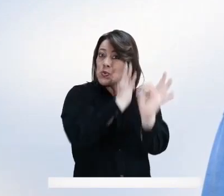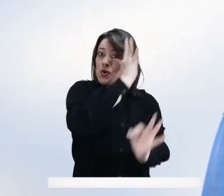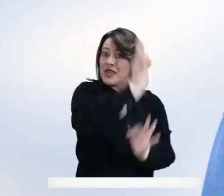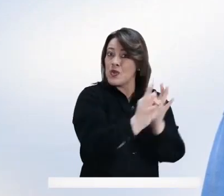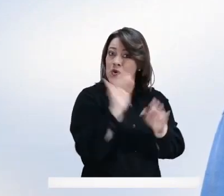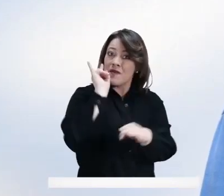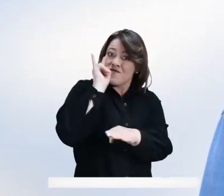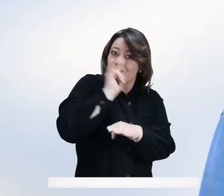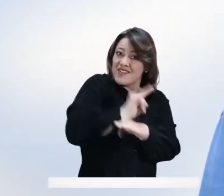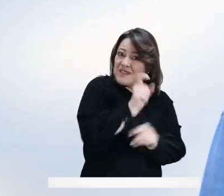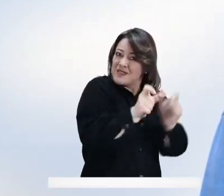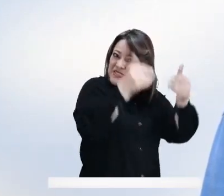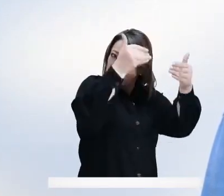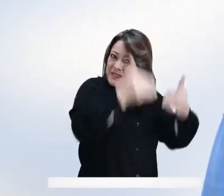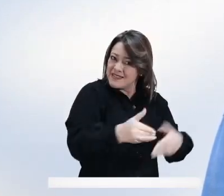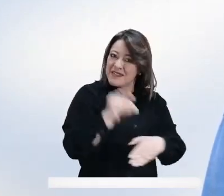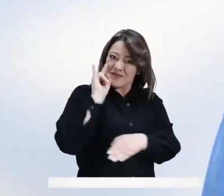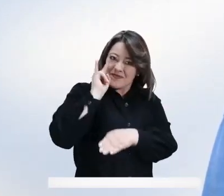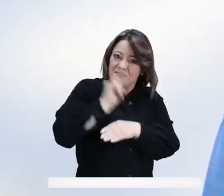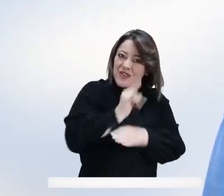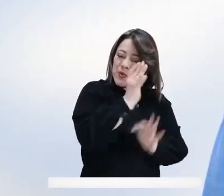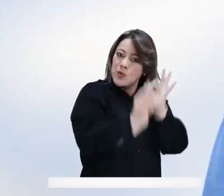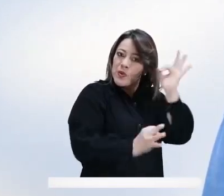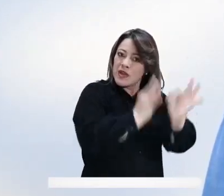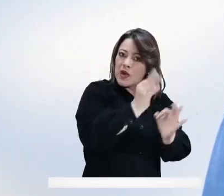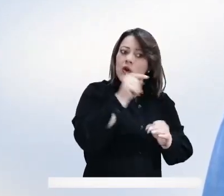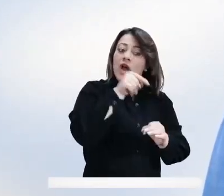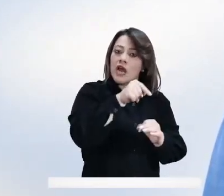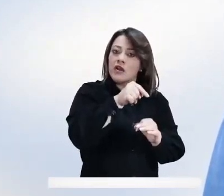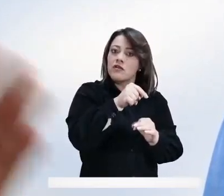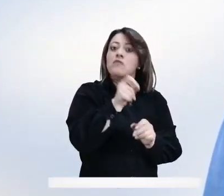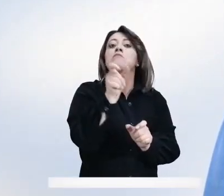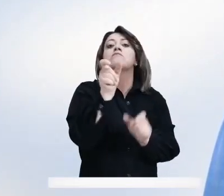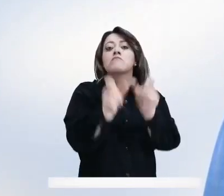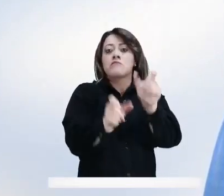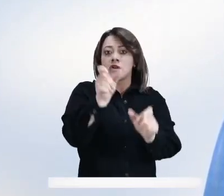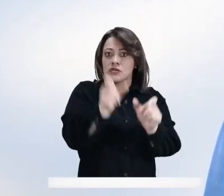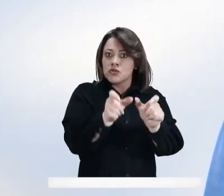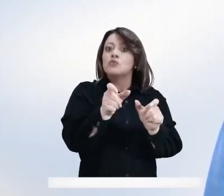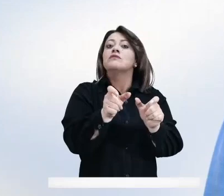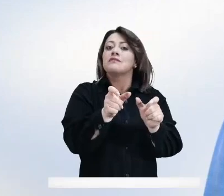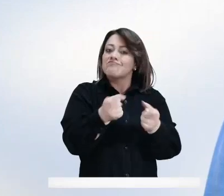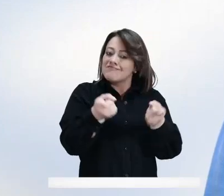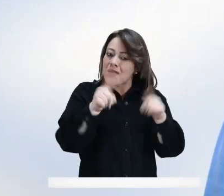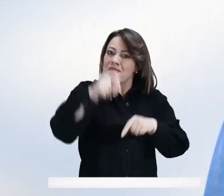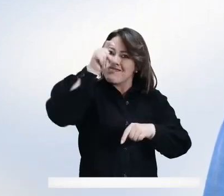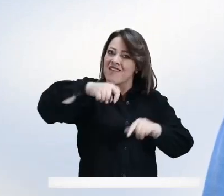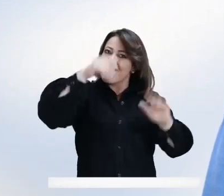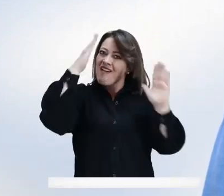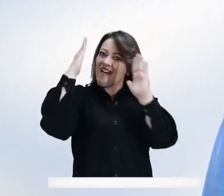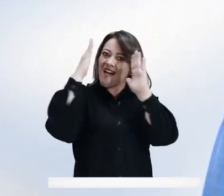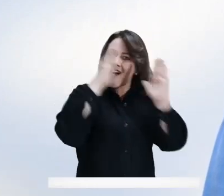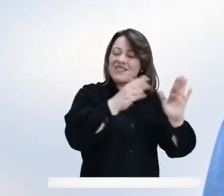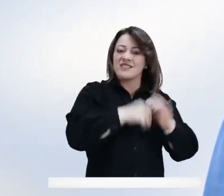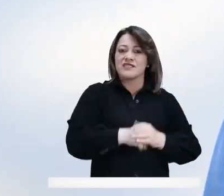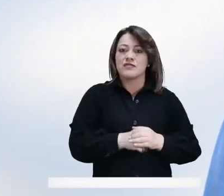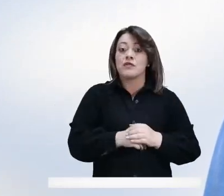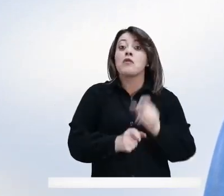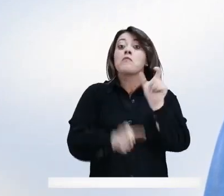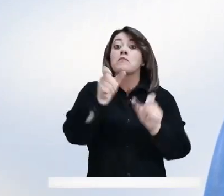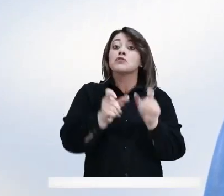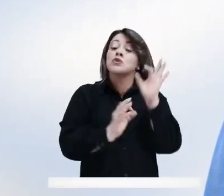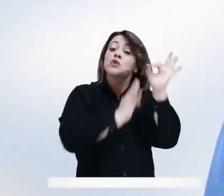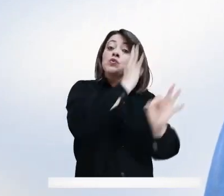que también hay que pensar en eso, porque son personas que salen también de la órbita laboral, de